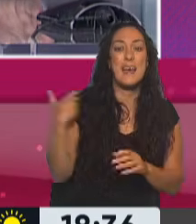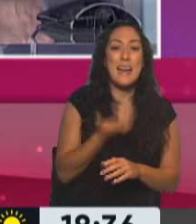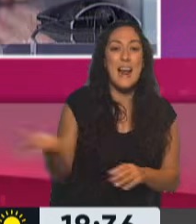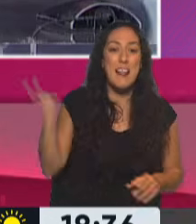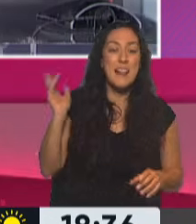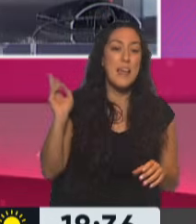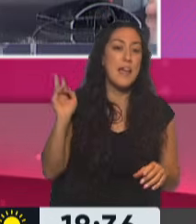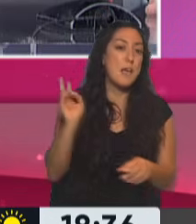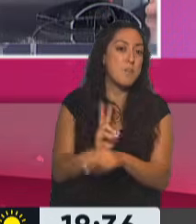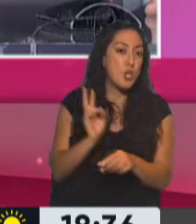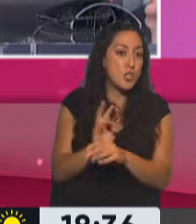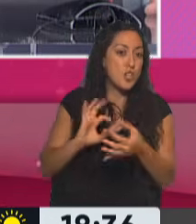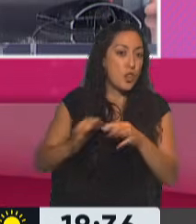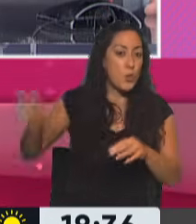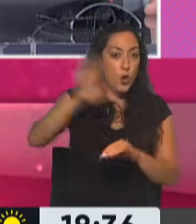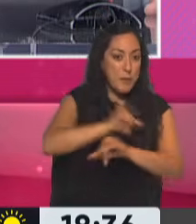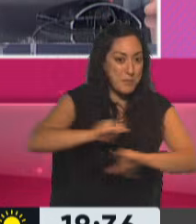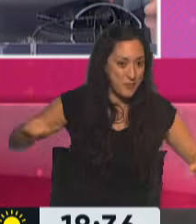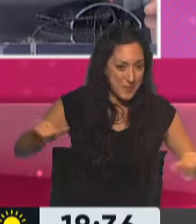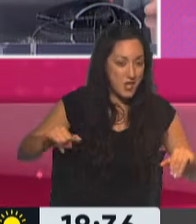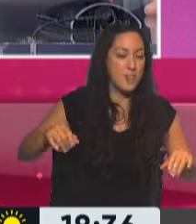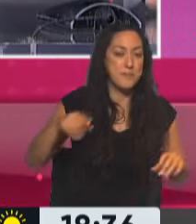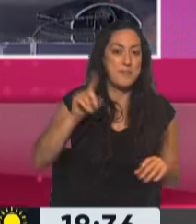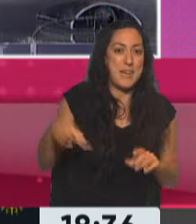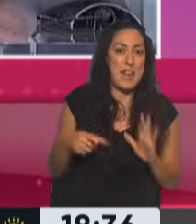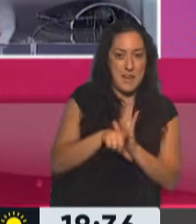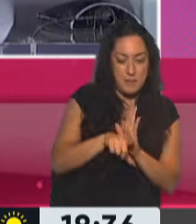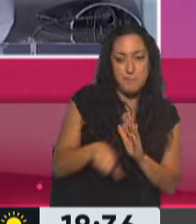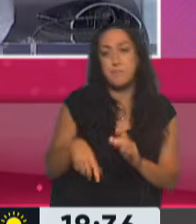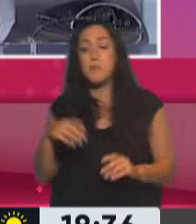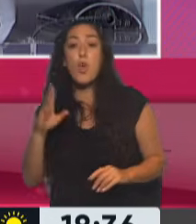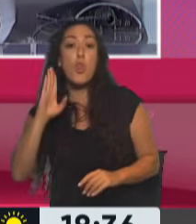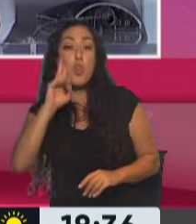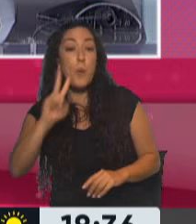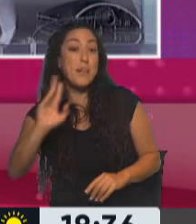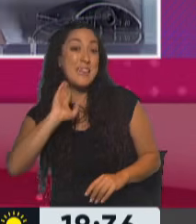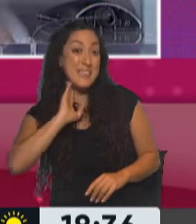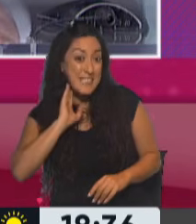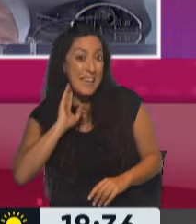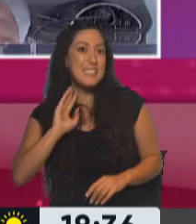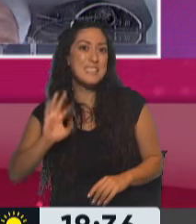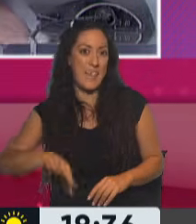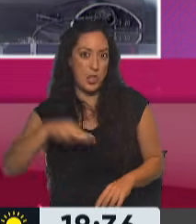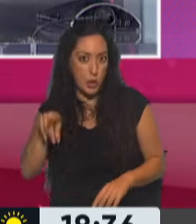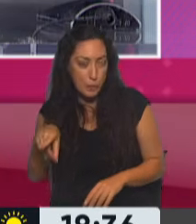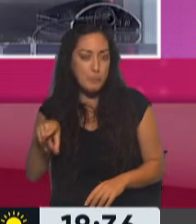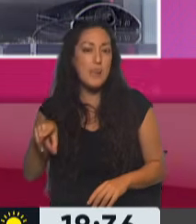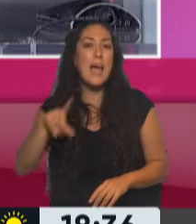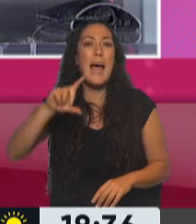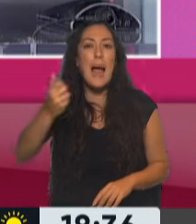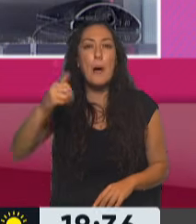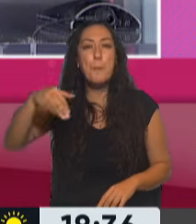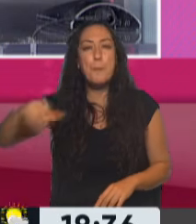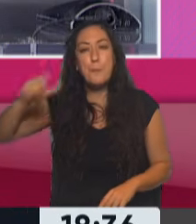Personales de Europa. Ahora, y después hubo otro caso que es en el 2016, que es el caso de Cambridge Analytica. Ese caso, el primer